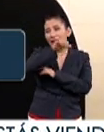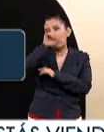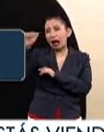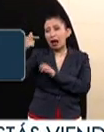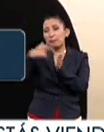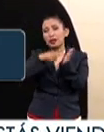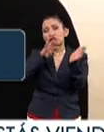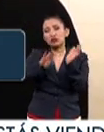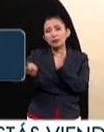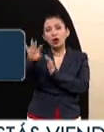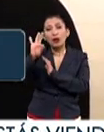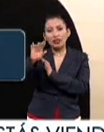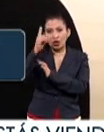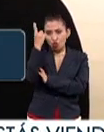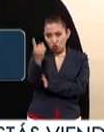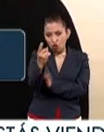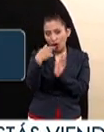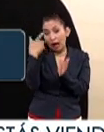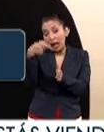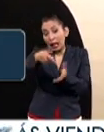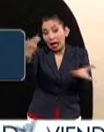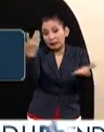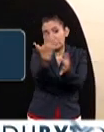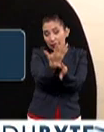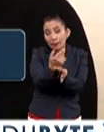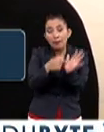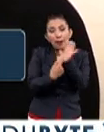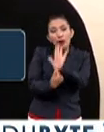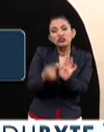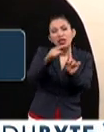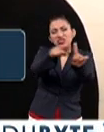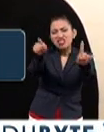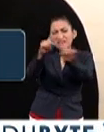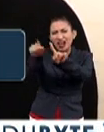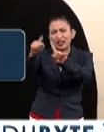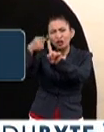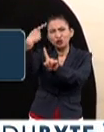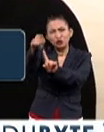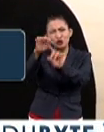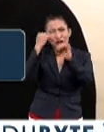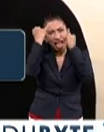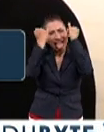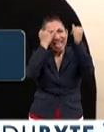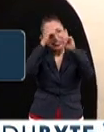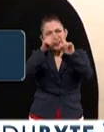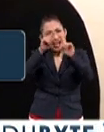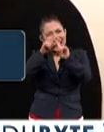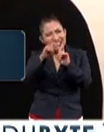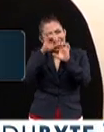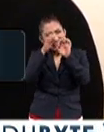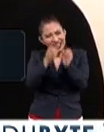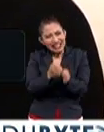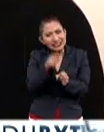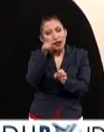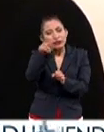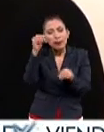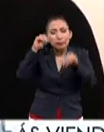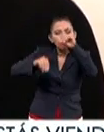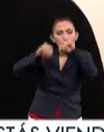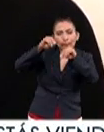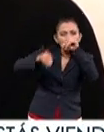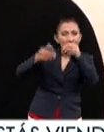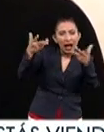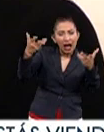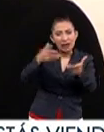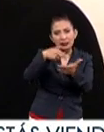1897 y 1941 para mostrar la diversidad estilística de Kandinsky en la producción que